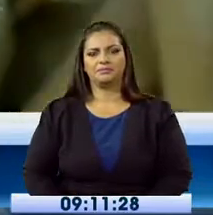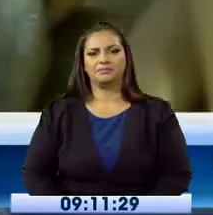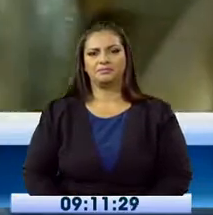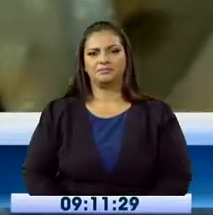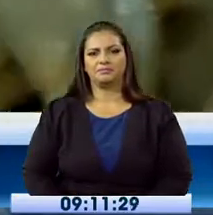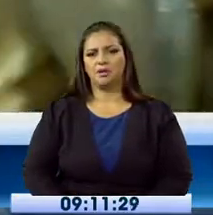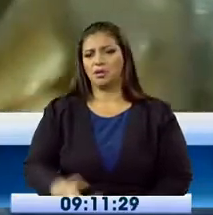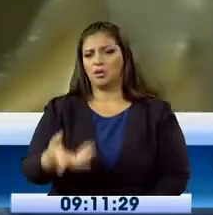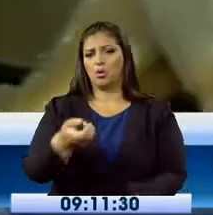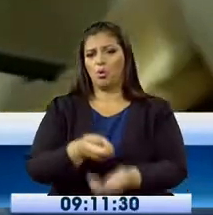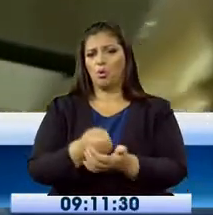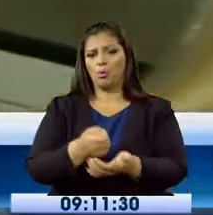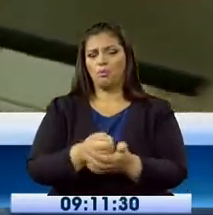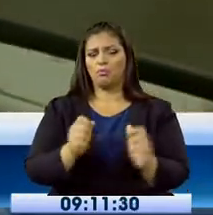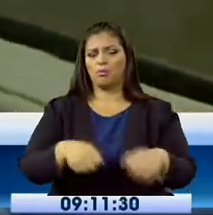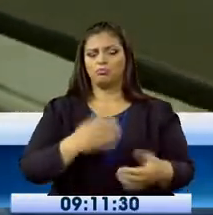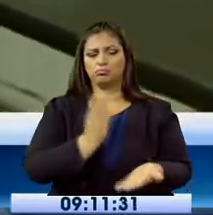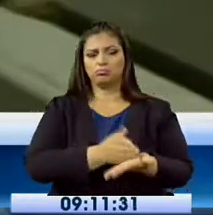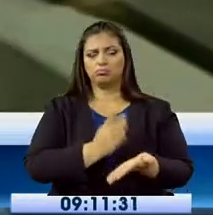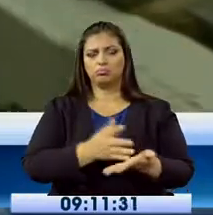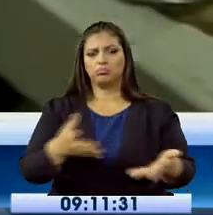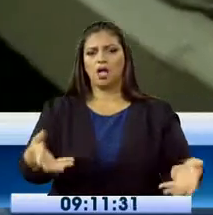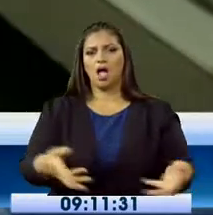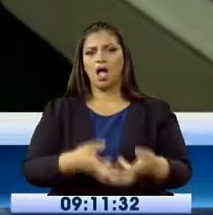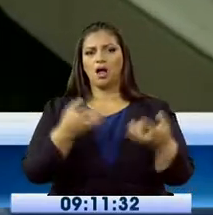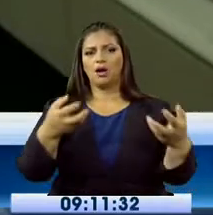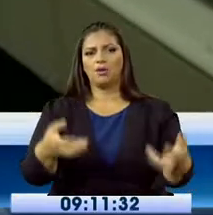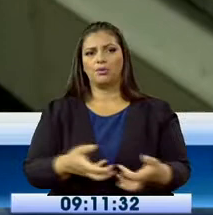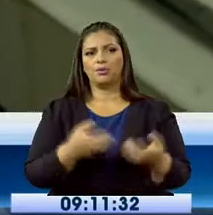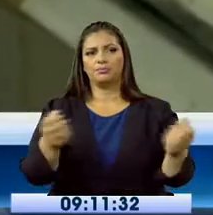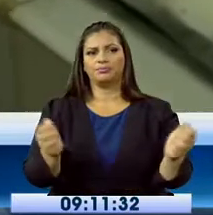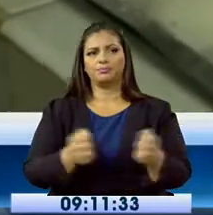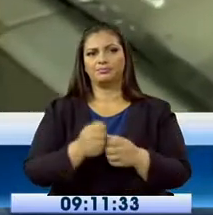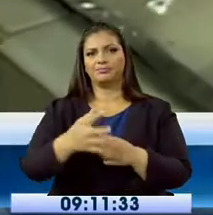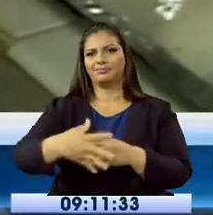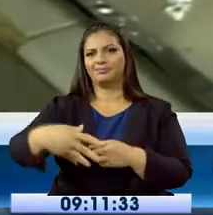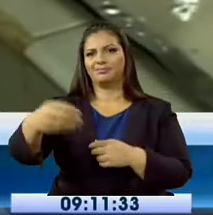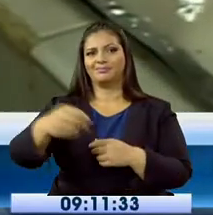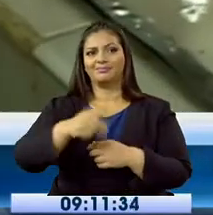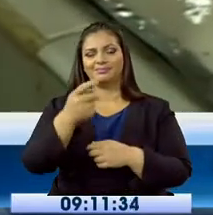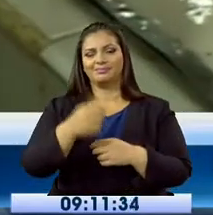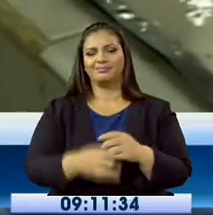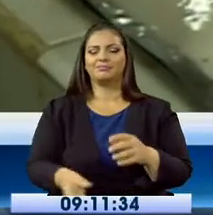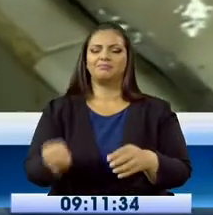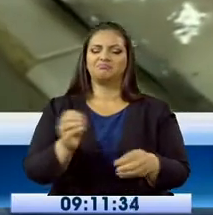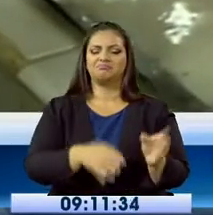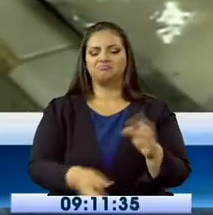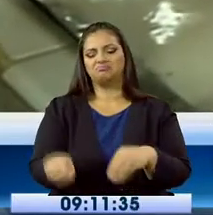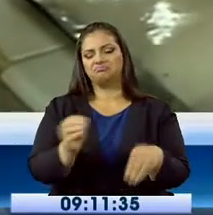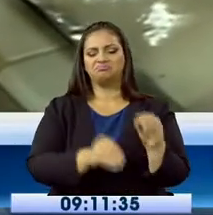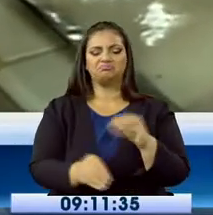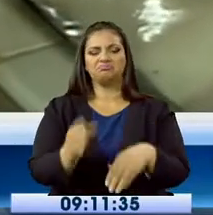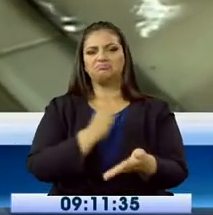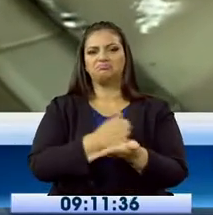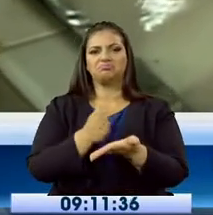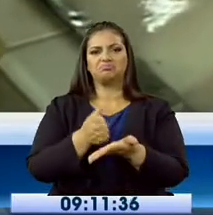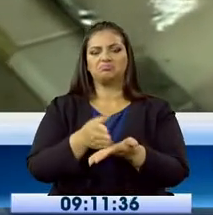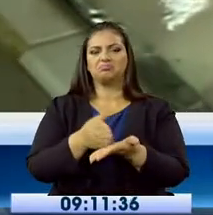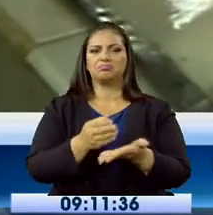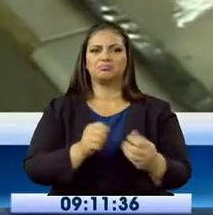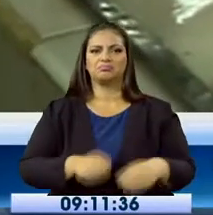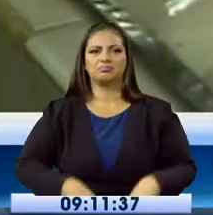con calamar, un cevichito calamar. Hay otras variedades de pescados que sí están a unos precios bastante asequibles. El calamar, por lo